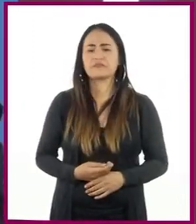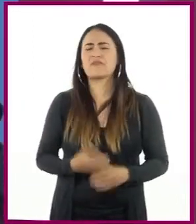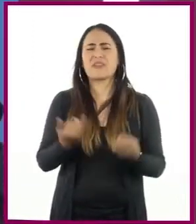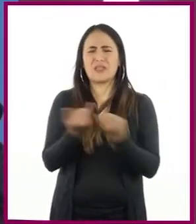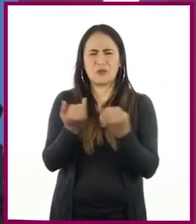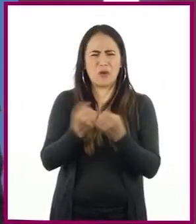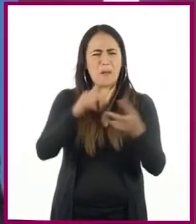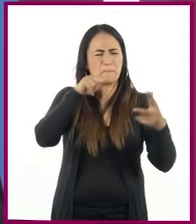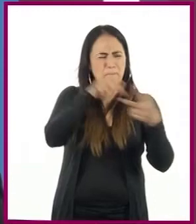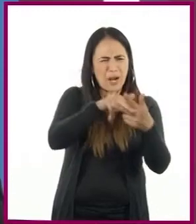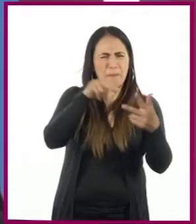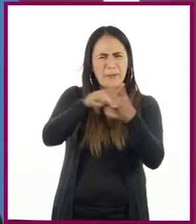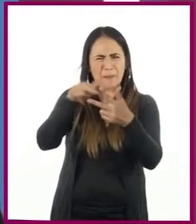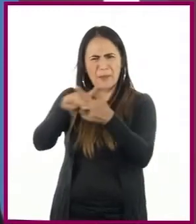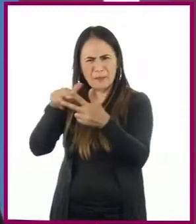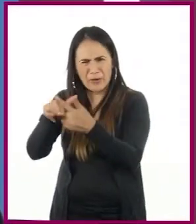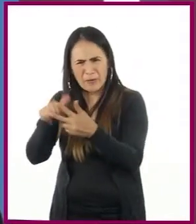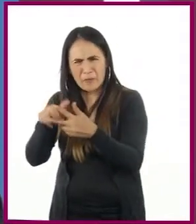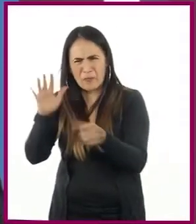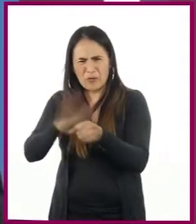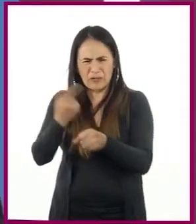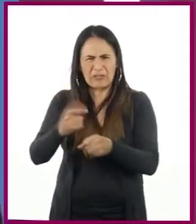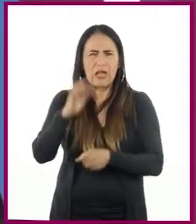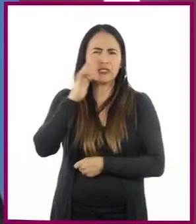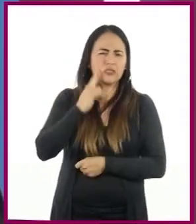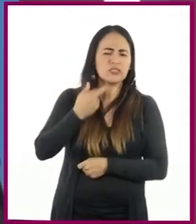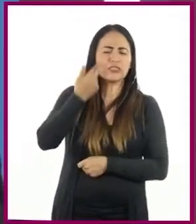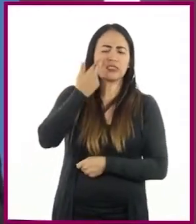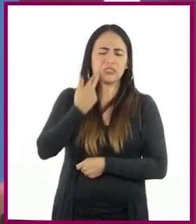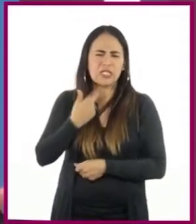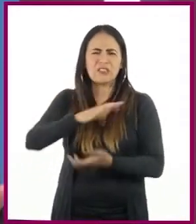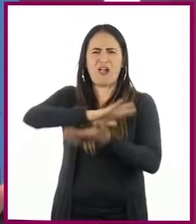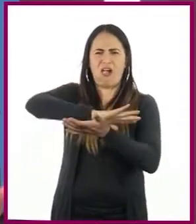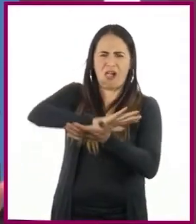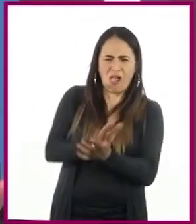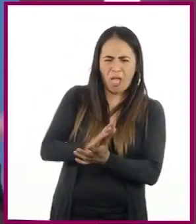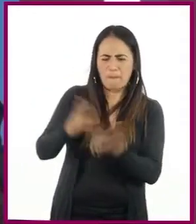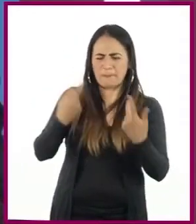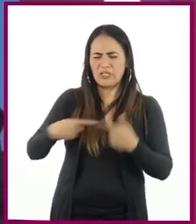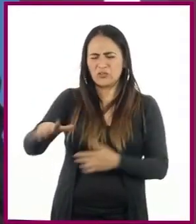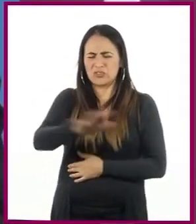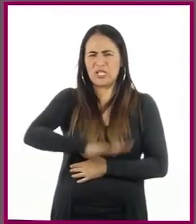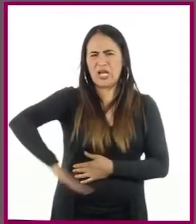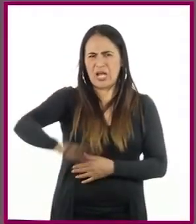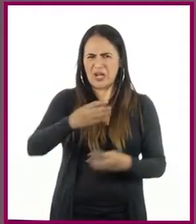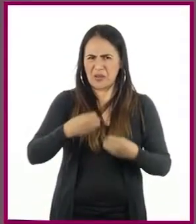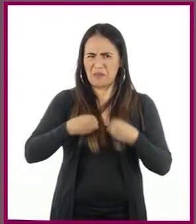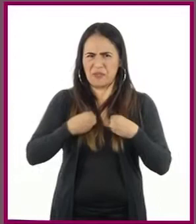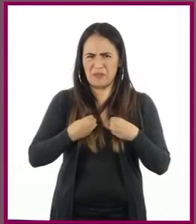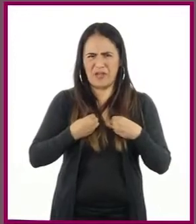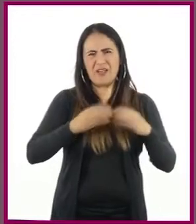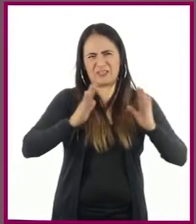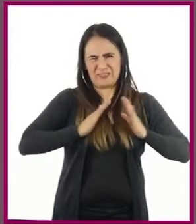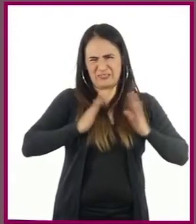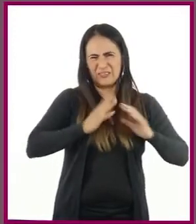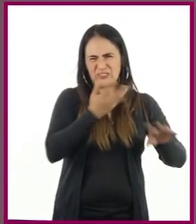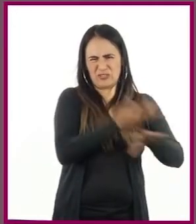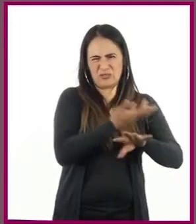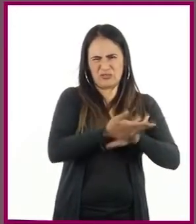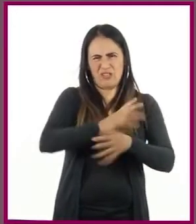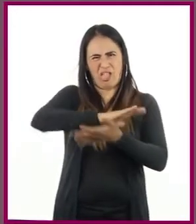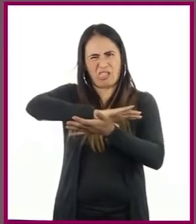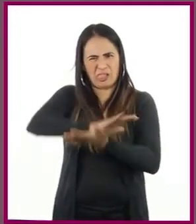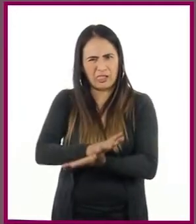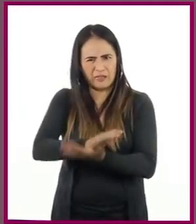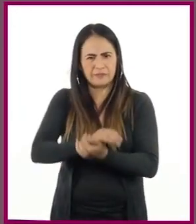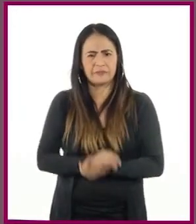matanzas estaban motivadas por un profundo racismo y discriminación hacia la población local. Esto dio pie